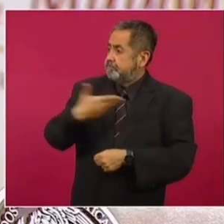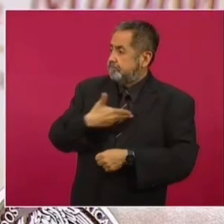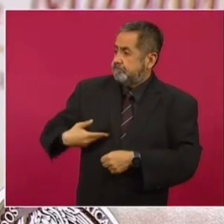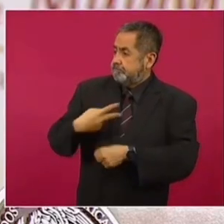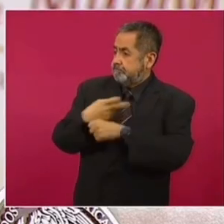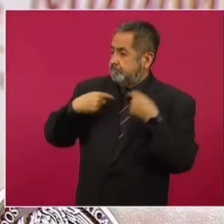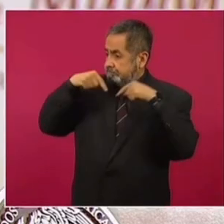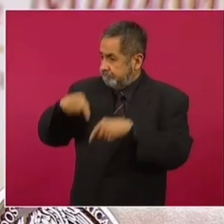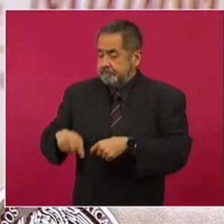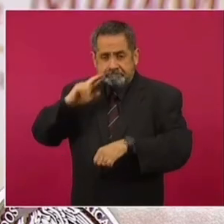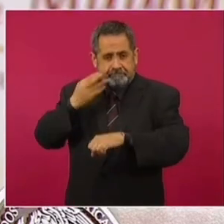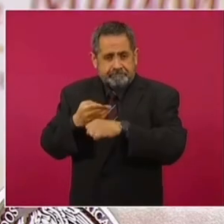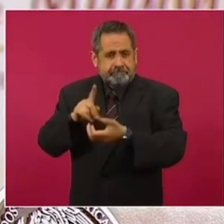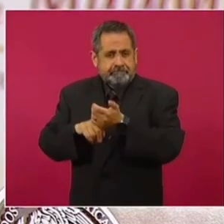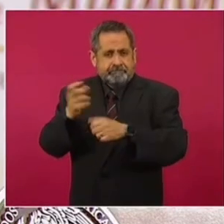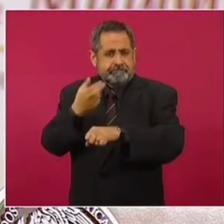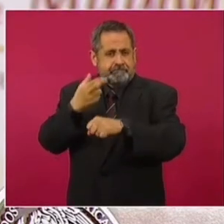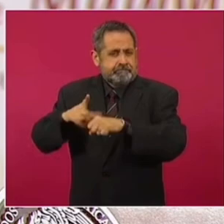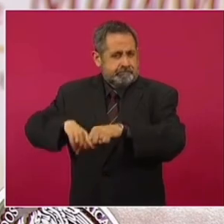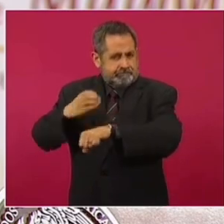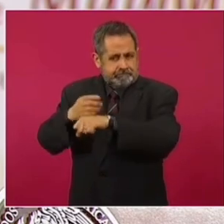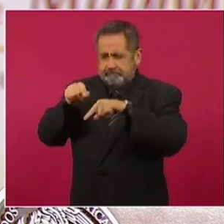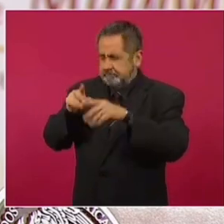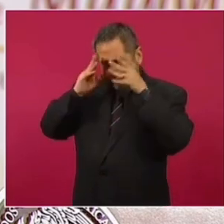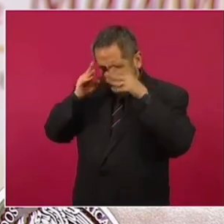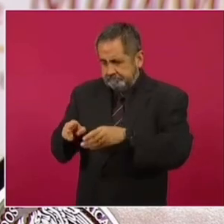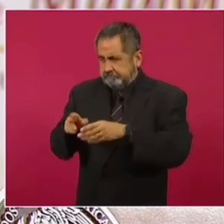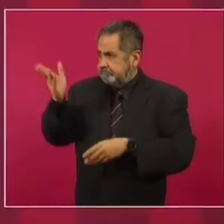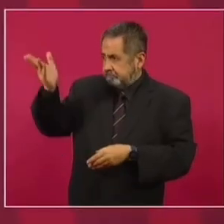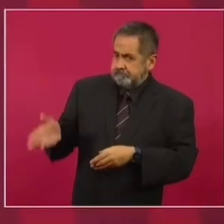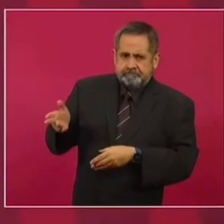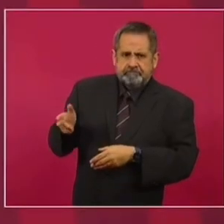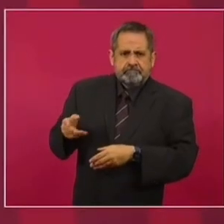acompañarlo en esta tarea, con todo lo que representa el señor